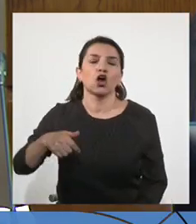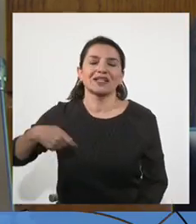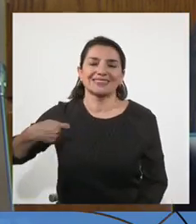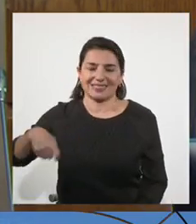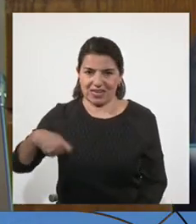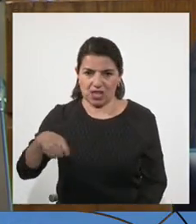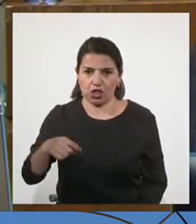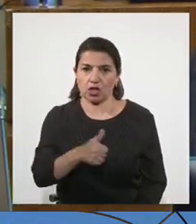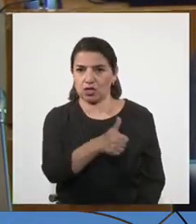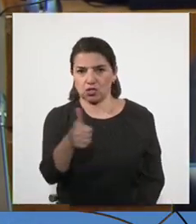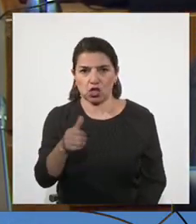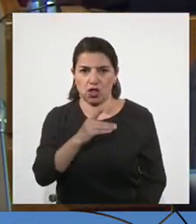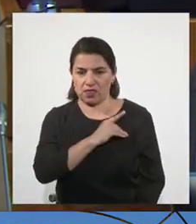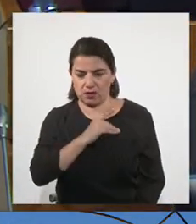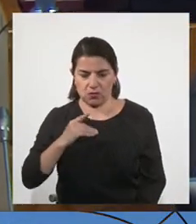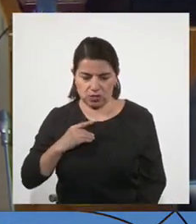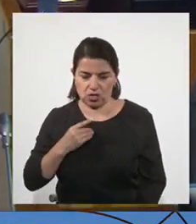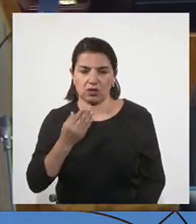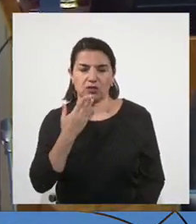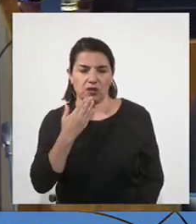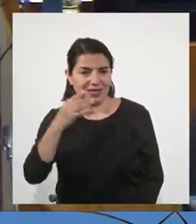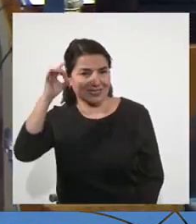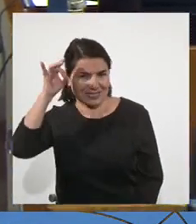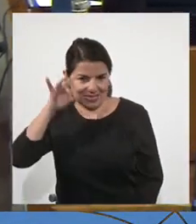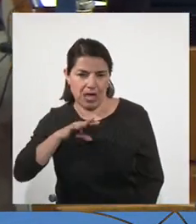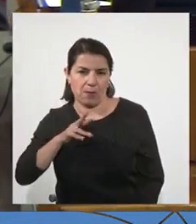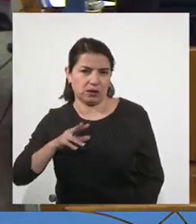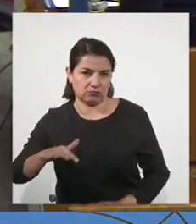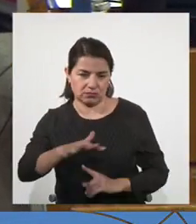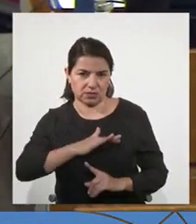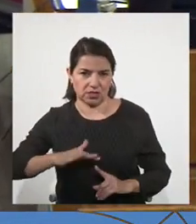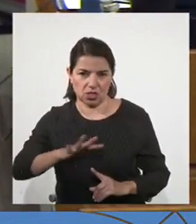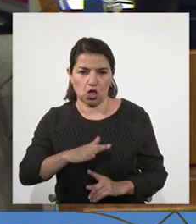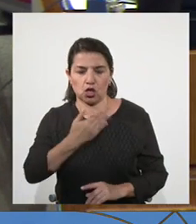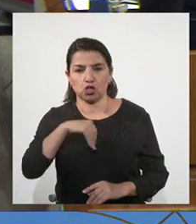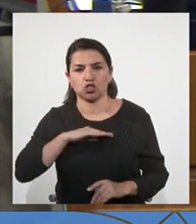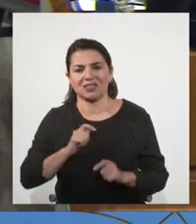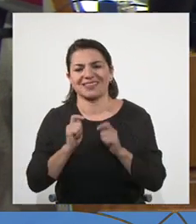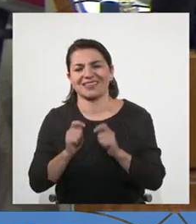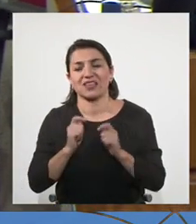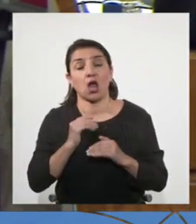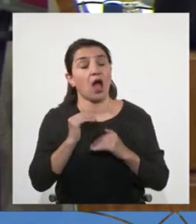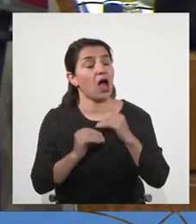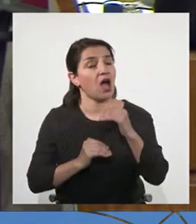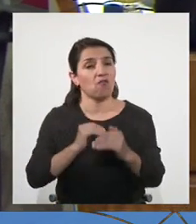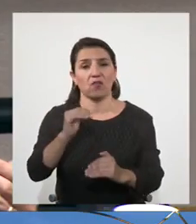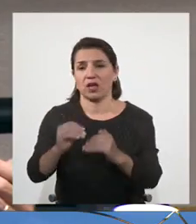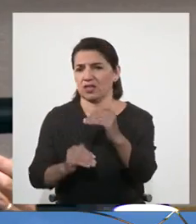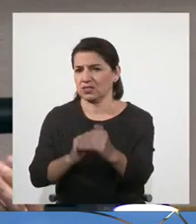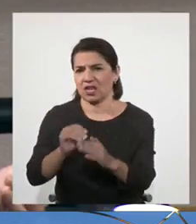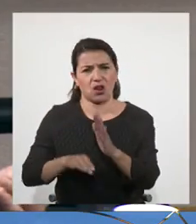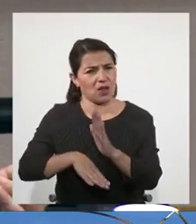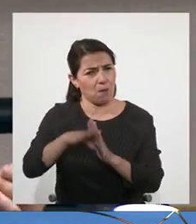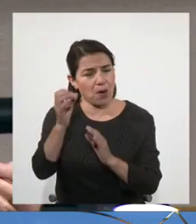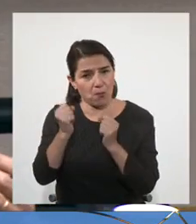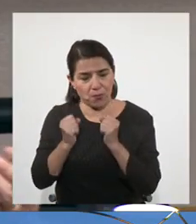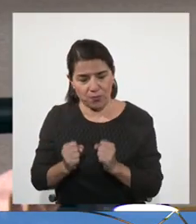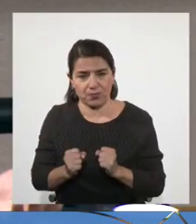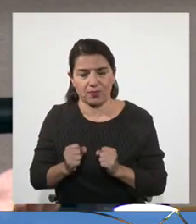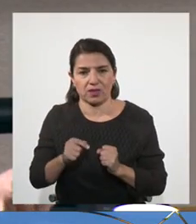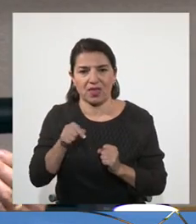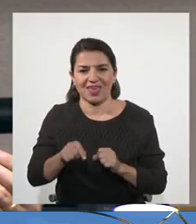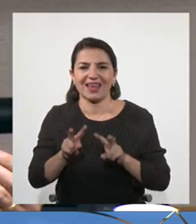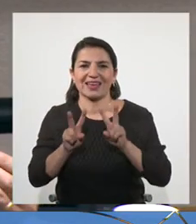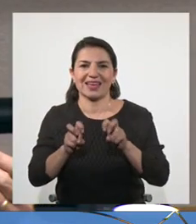una idea de lo que está ocurriendo. Nosotros efectivamente estamos tratando de avanzar lo más posible en el tema transporte, incluso